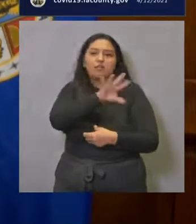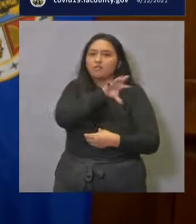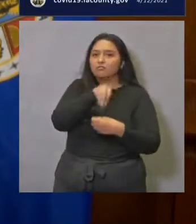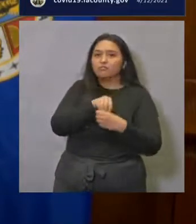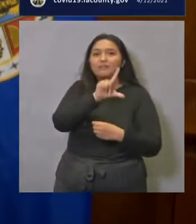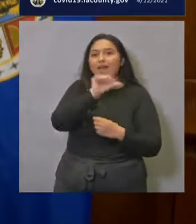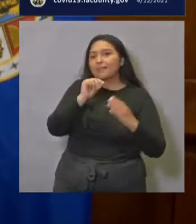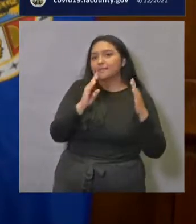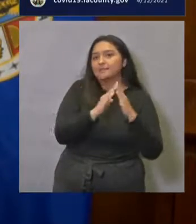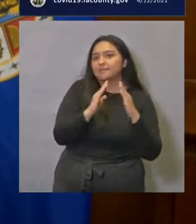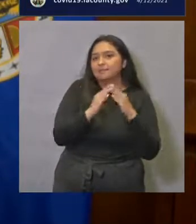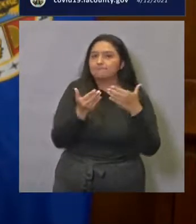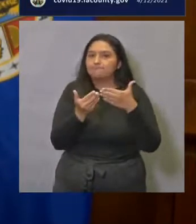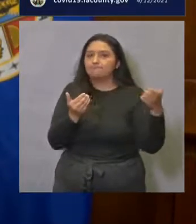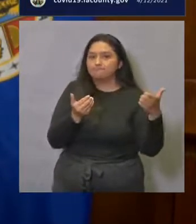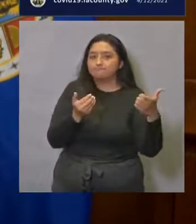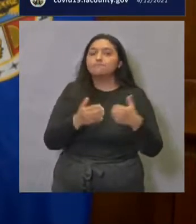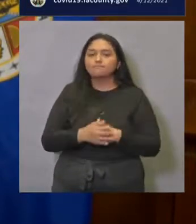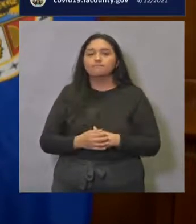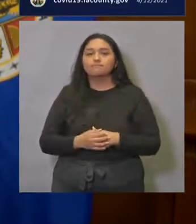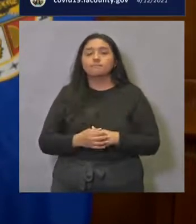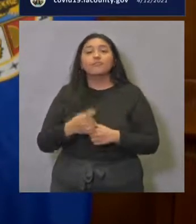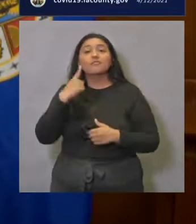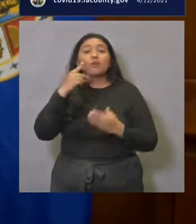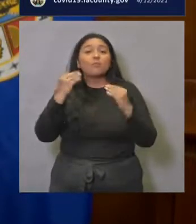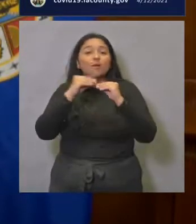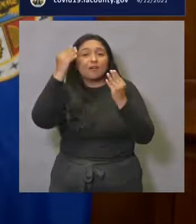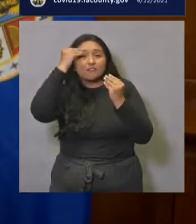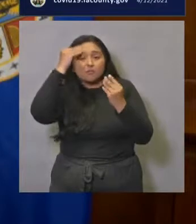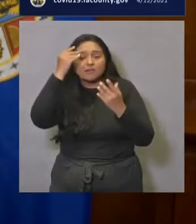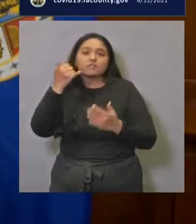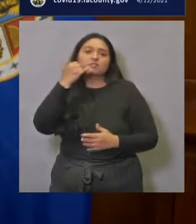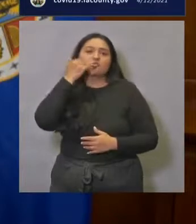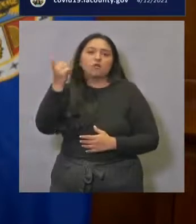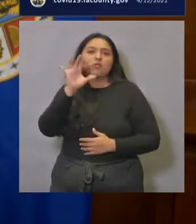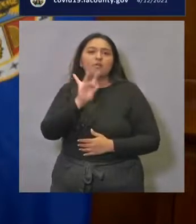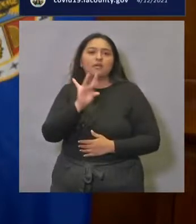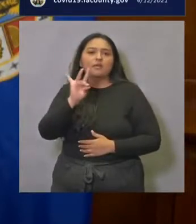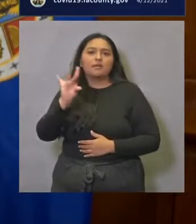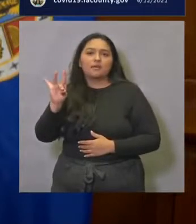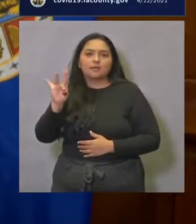Ángeles. Para obtener más información, por favor, llamen a